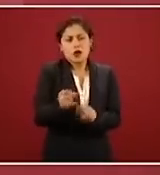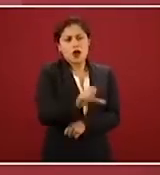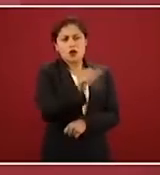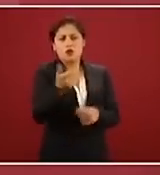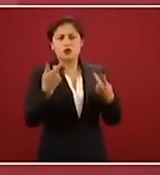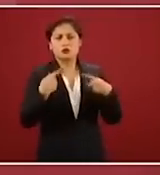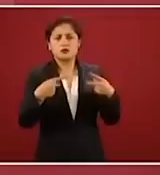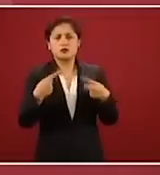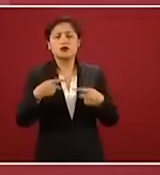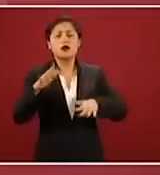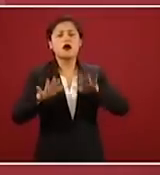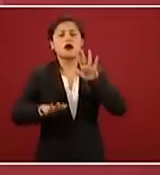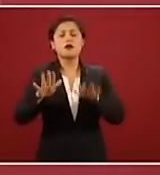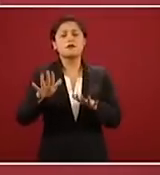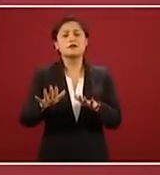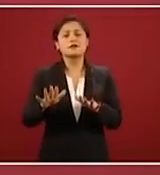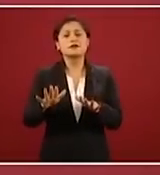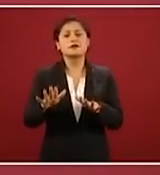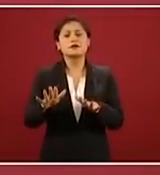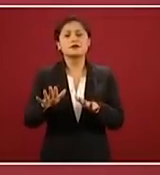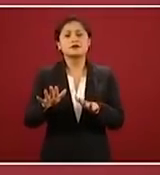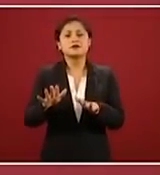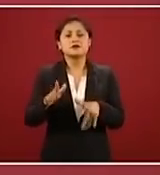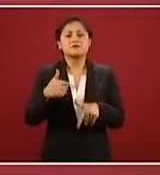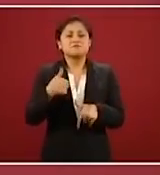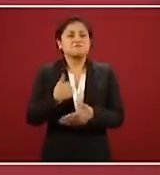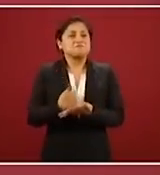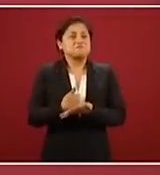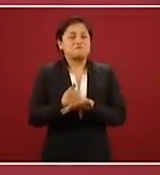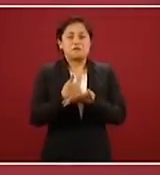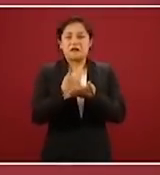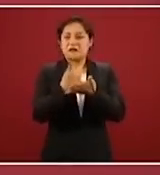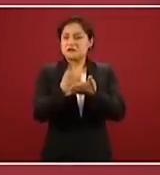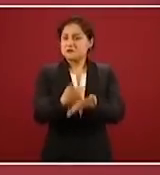el bien, cuando hacemos